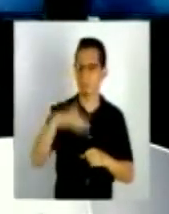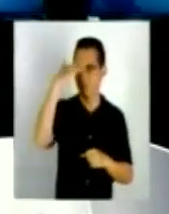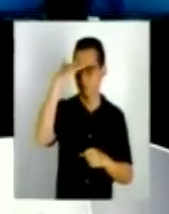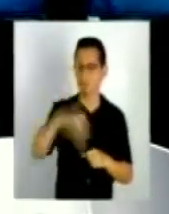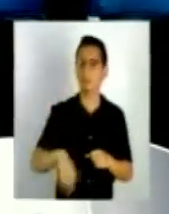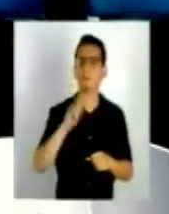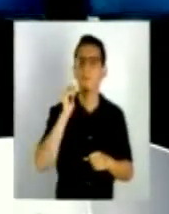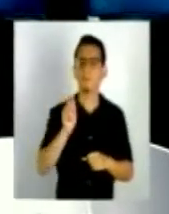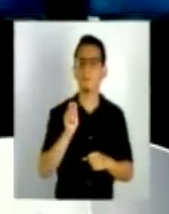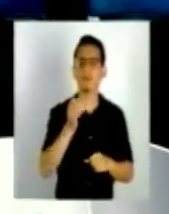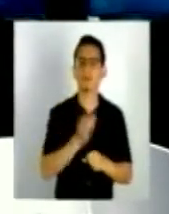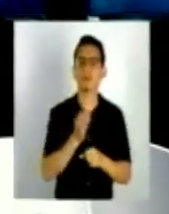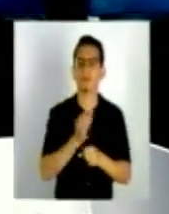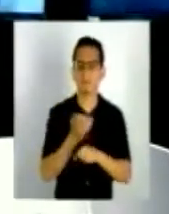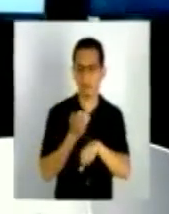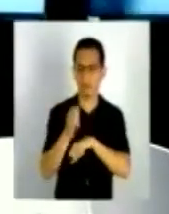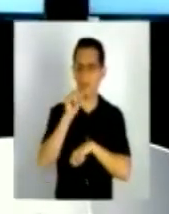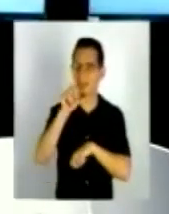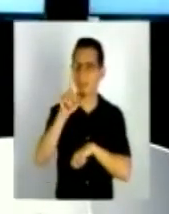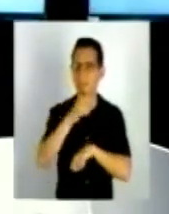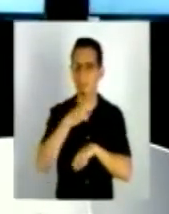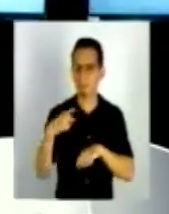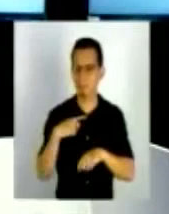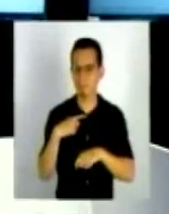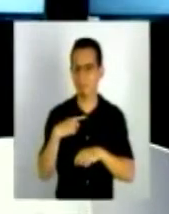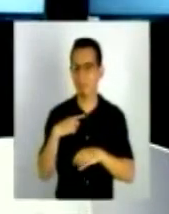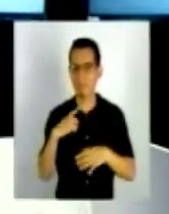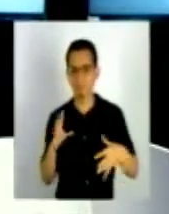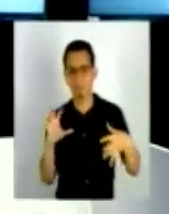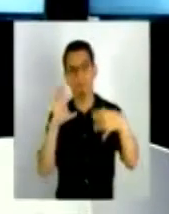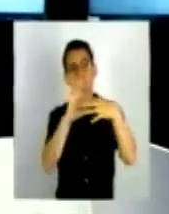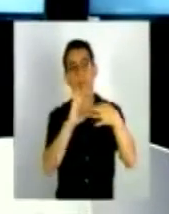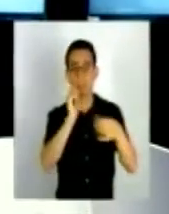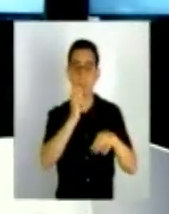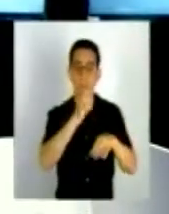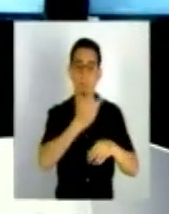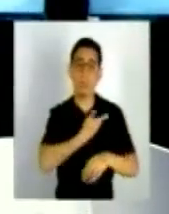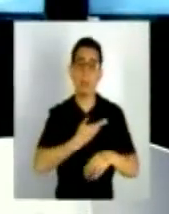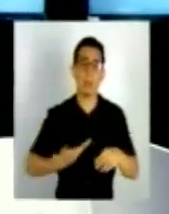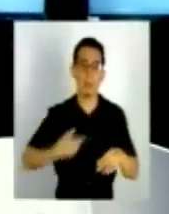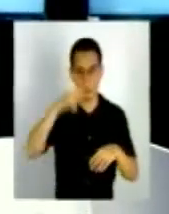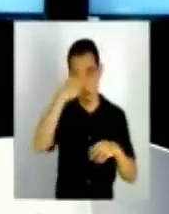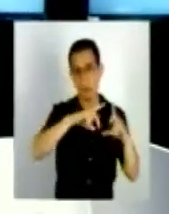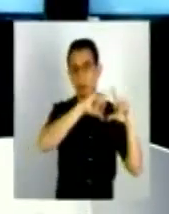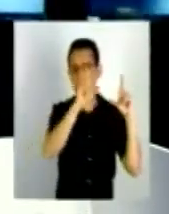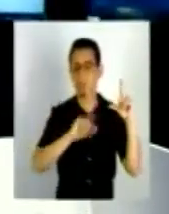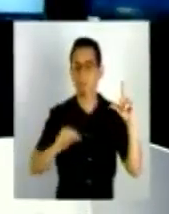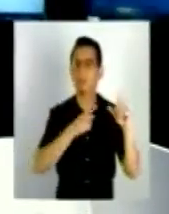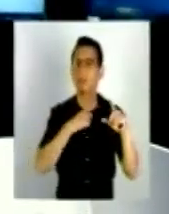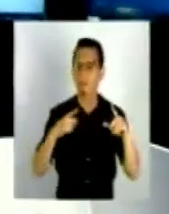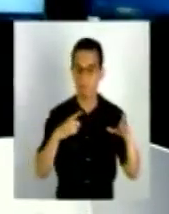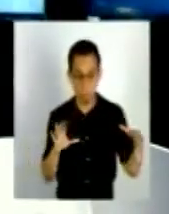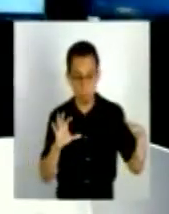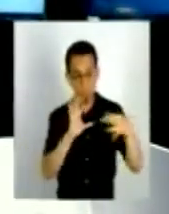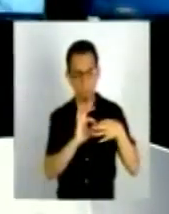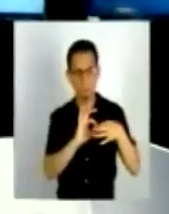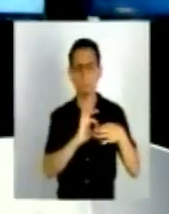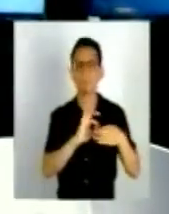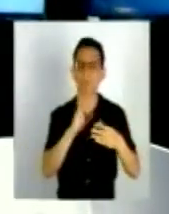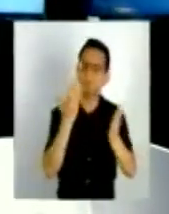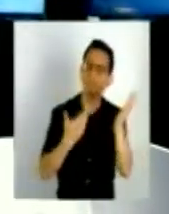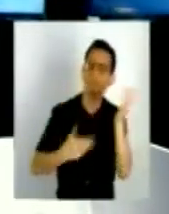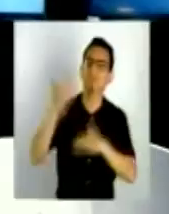hay cariño hacia el pueblo de Jalisco y cuando estás en el ánimo del próximo presidente, se puede conseguir lo suficiente para la transformación y